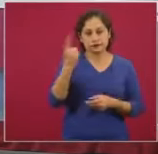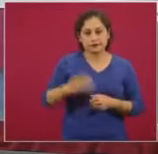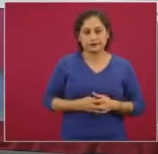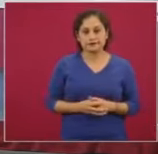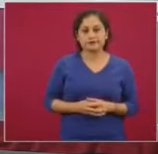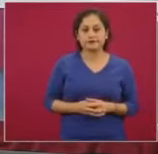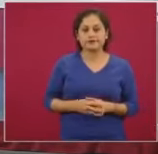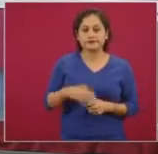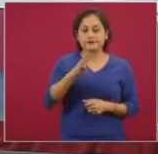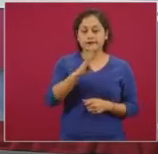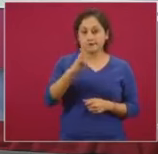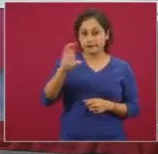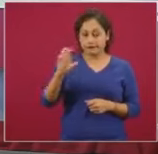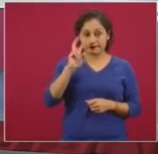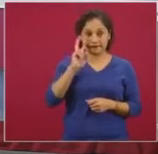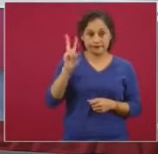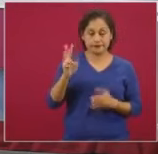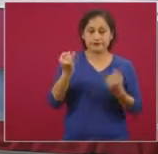igual como se observó